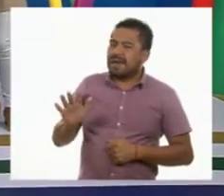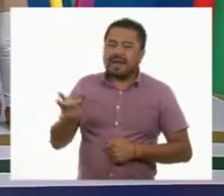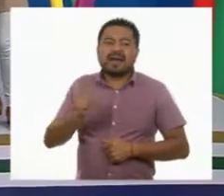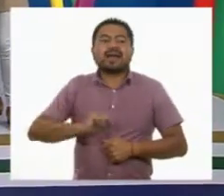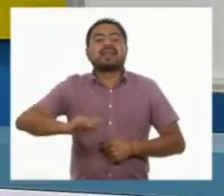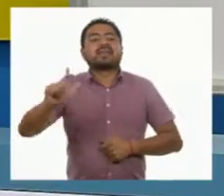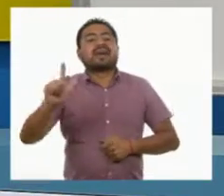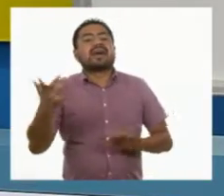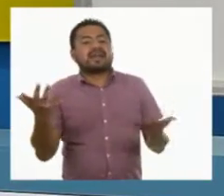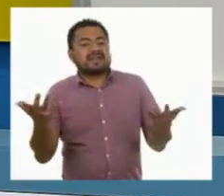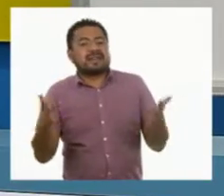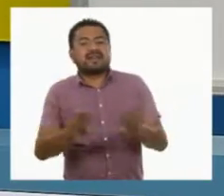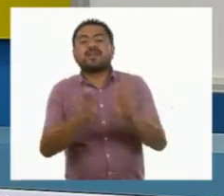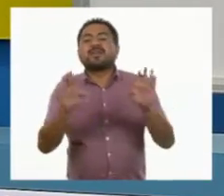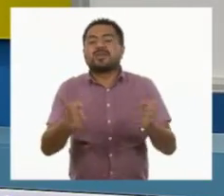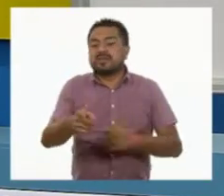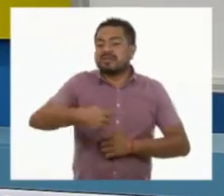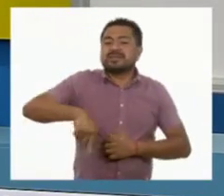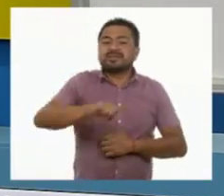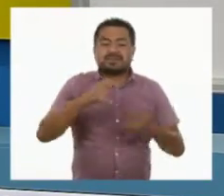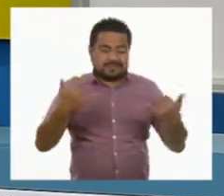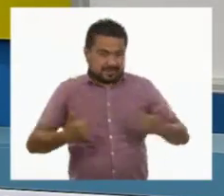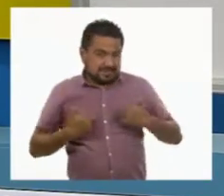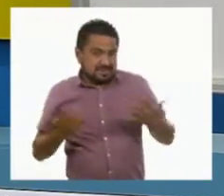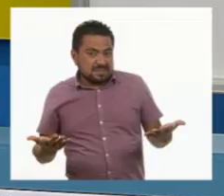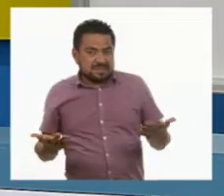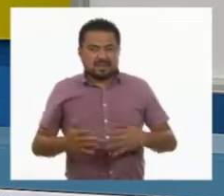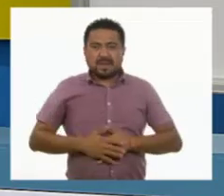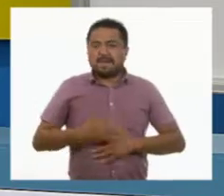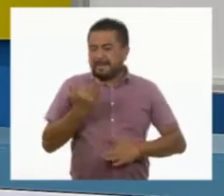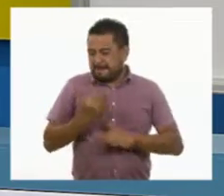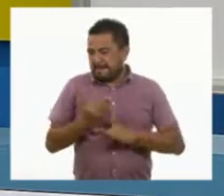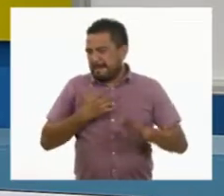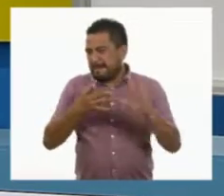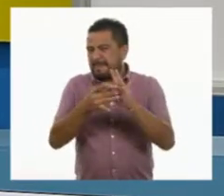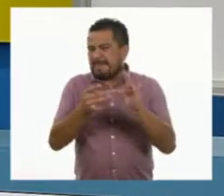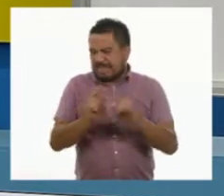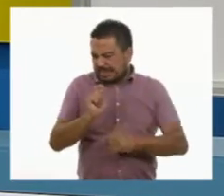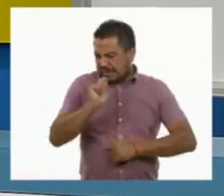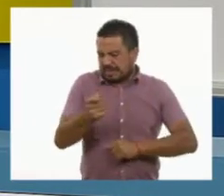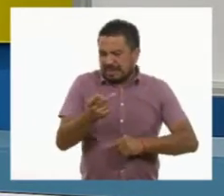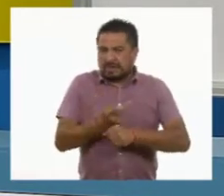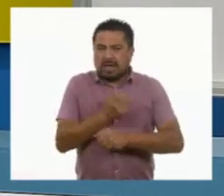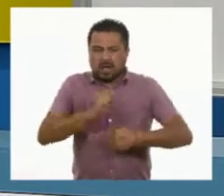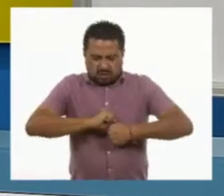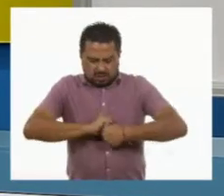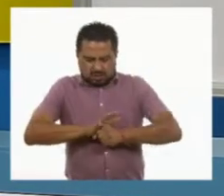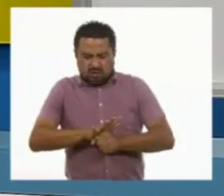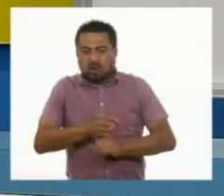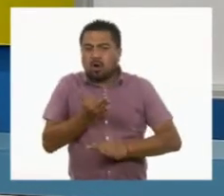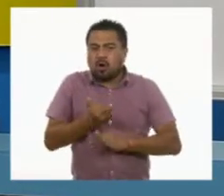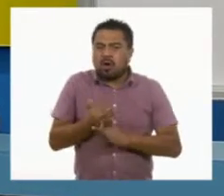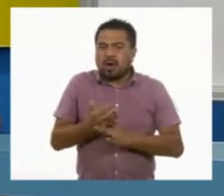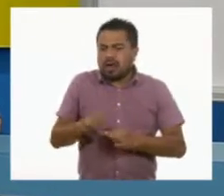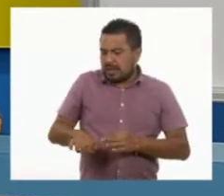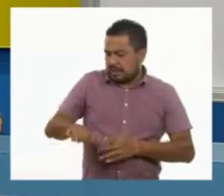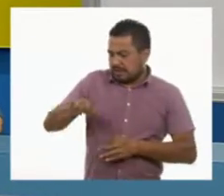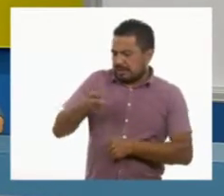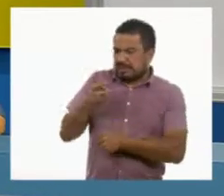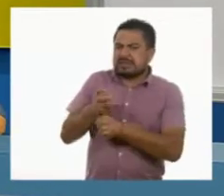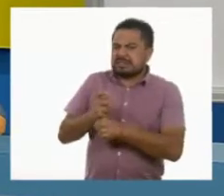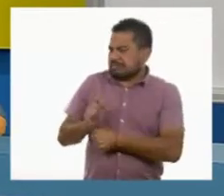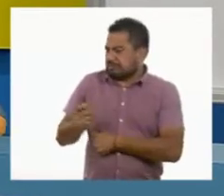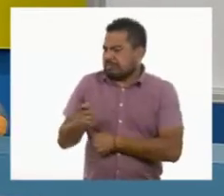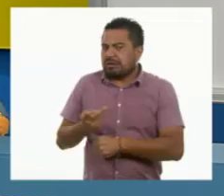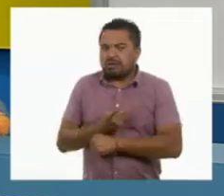¿Qué tal, chicos? ¿Cómo están? Bueno, les decía, ¿qué está pasando con esta pandemia? ¿Cómo están los adultos mayores?